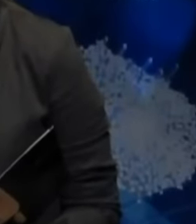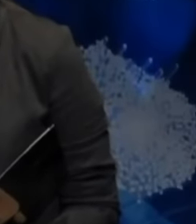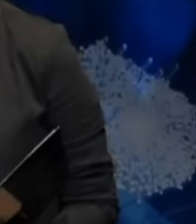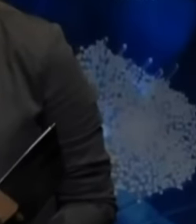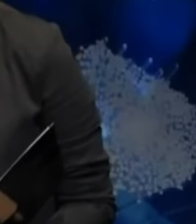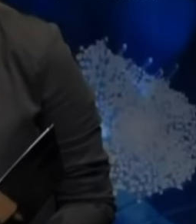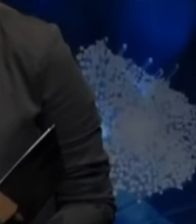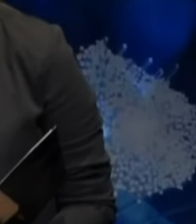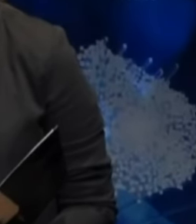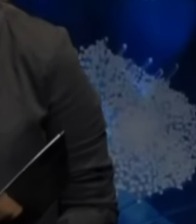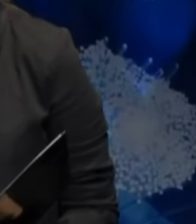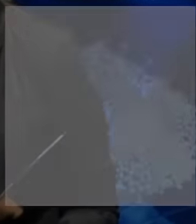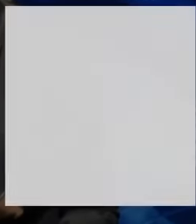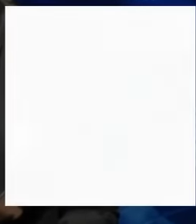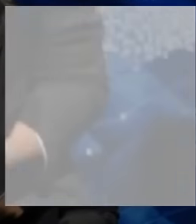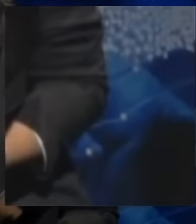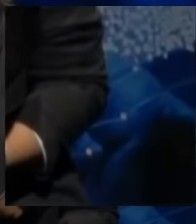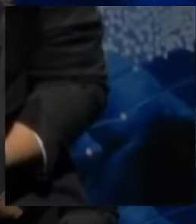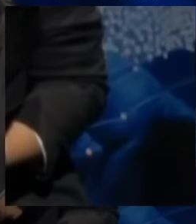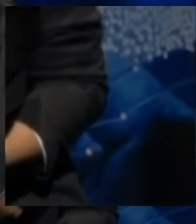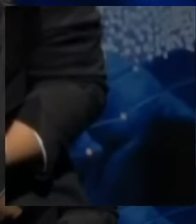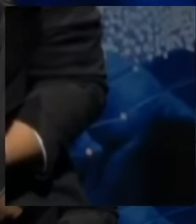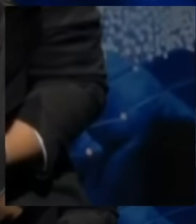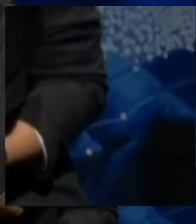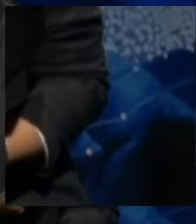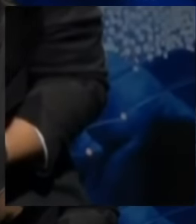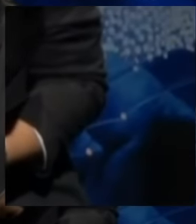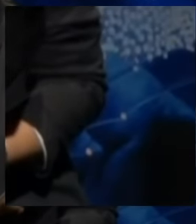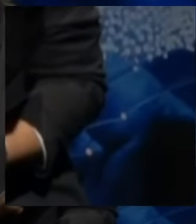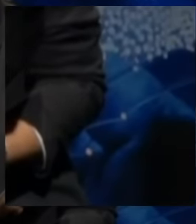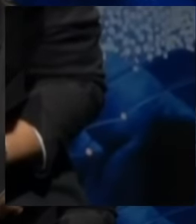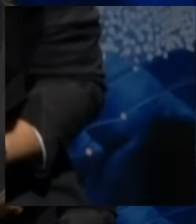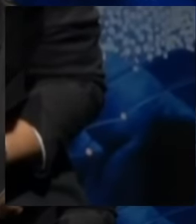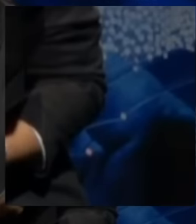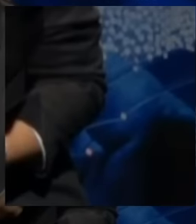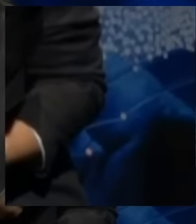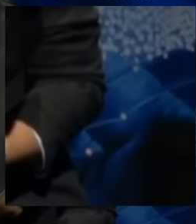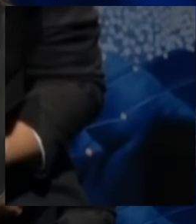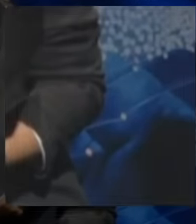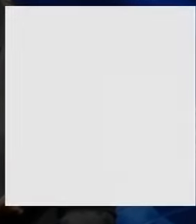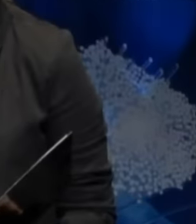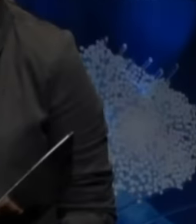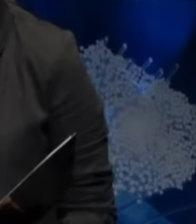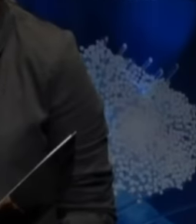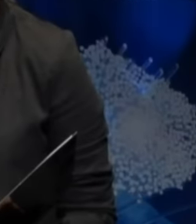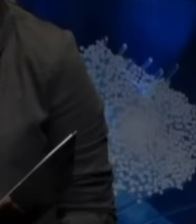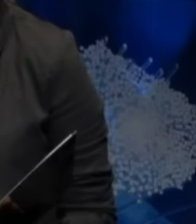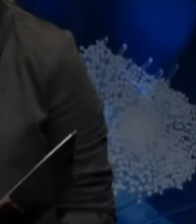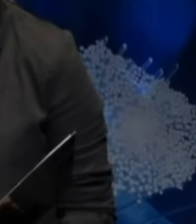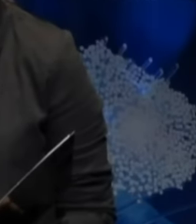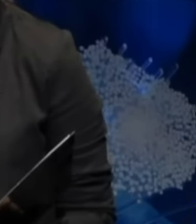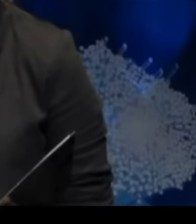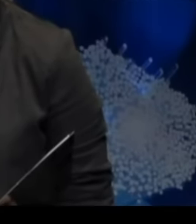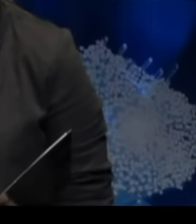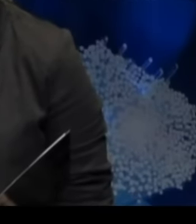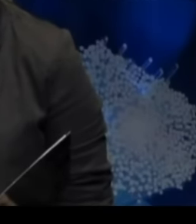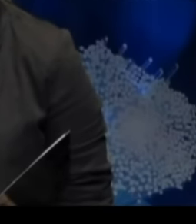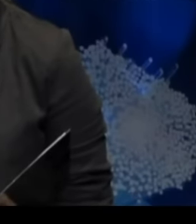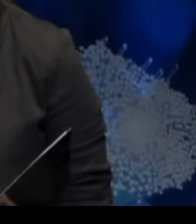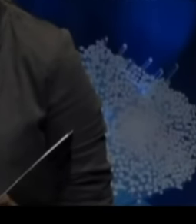Continuamos entonces con esta instancia de debate en vivo y a sugerencia en esta oportunidad del senador Gustavo